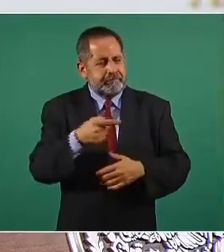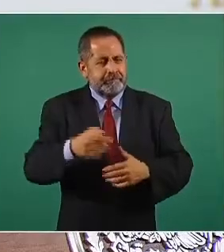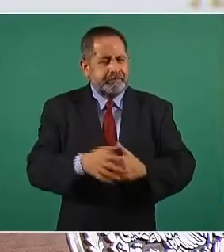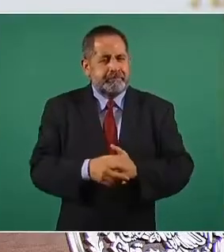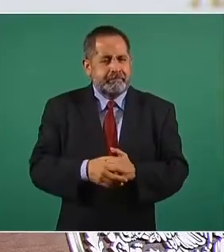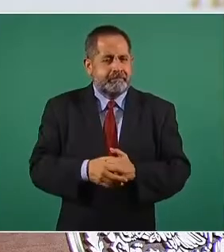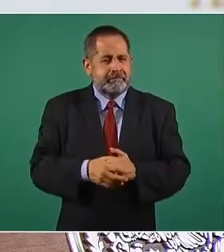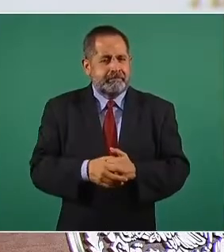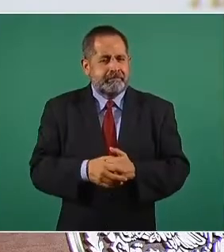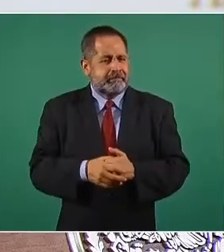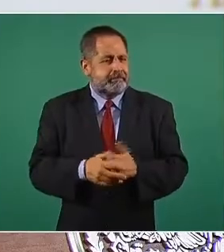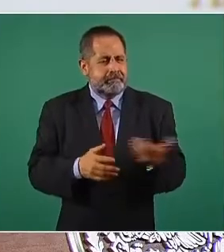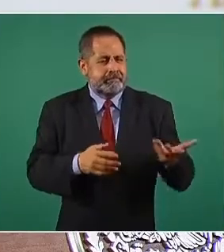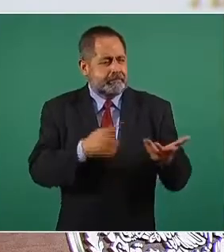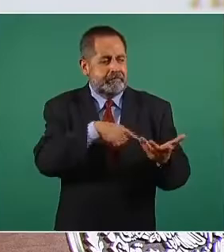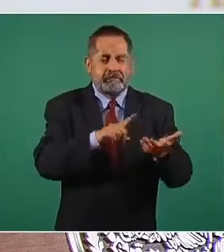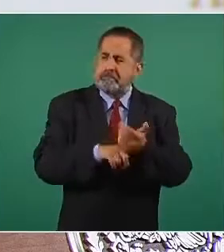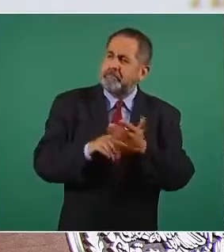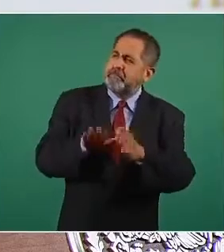en un periódico